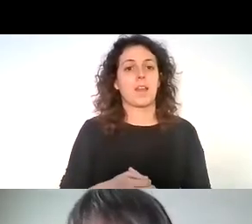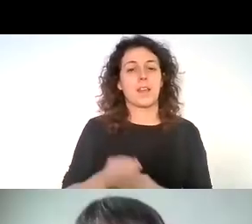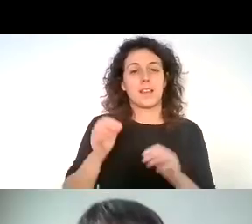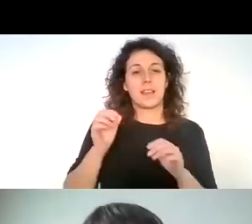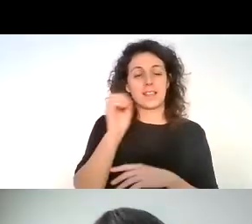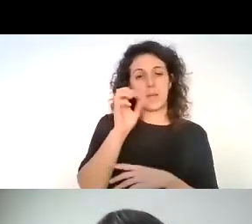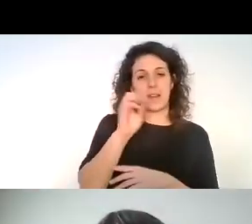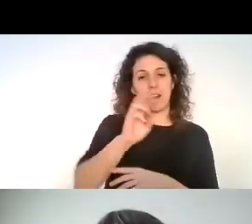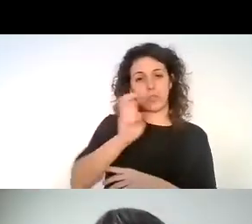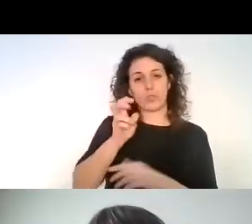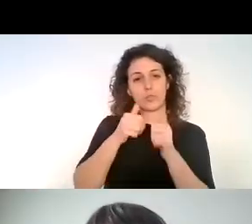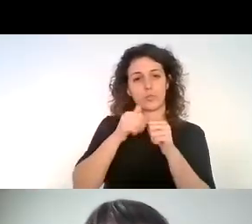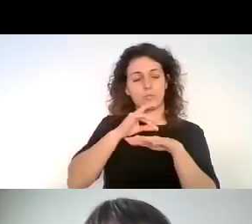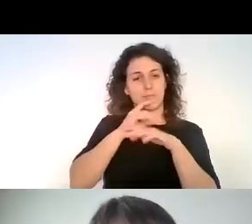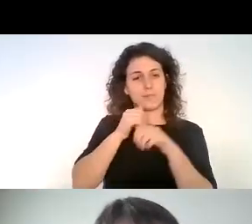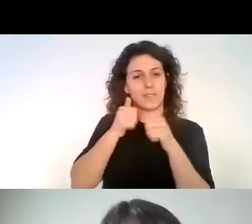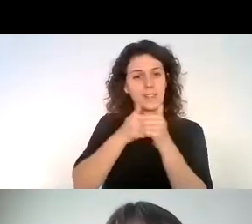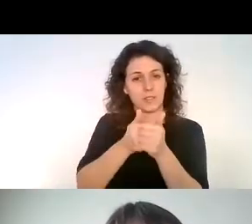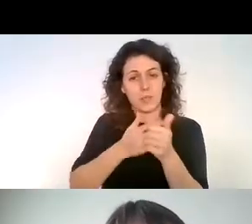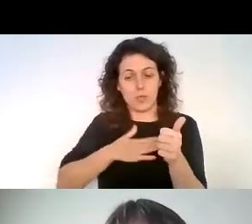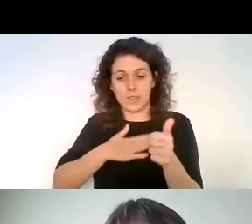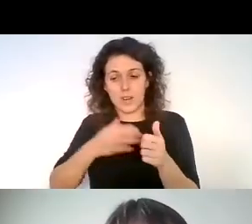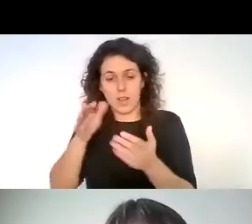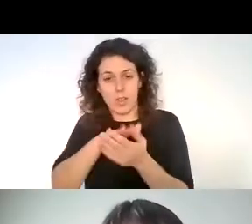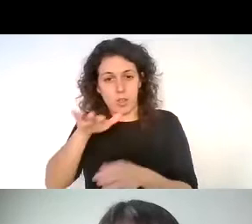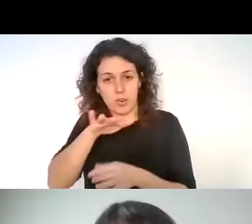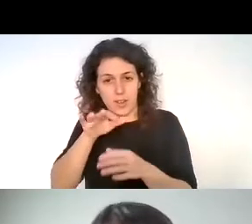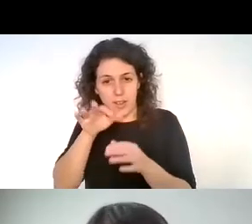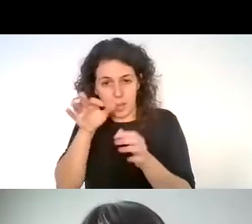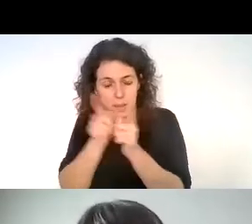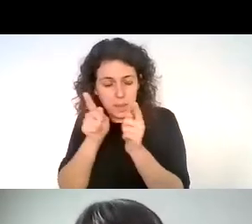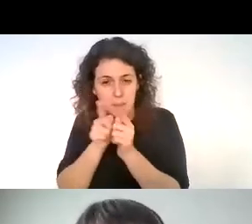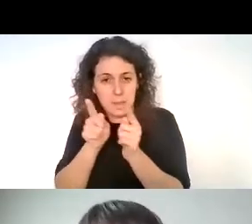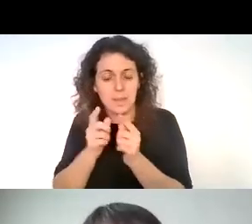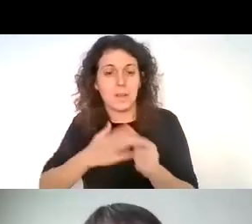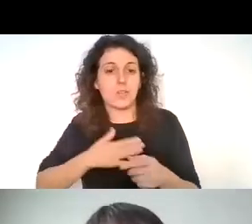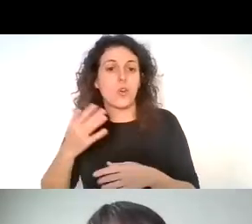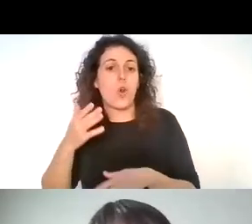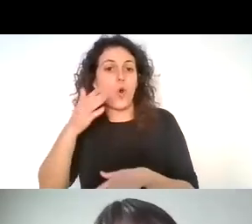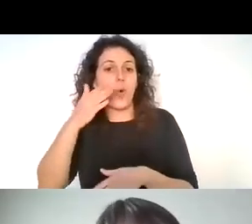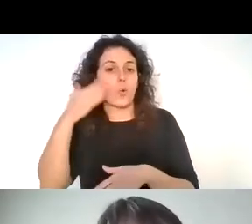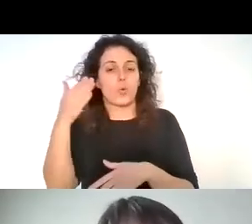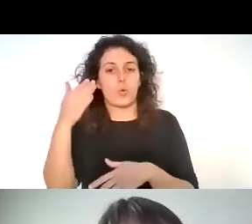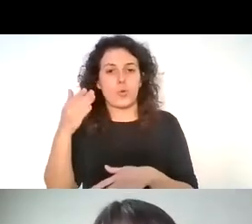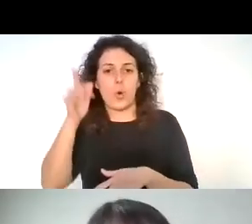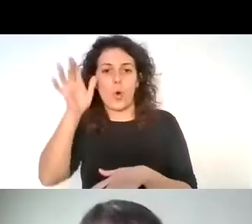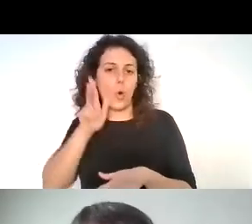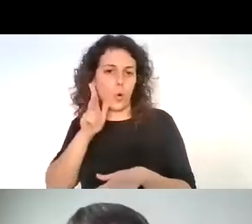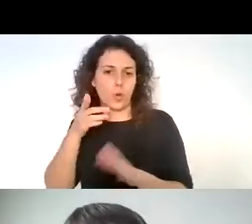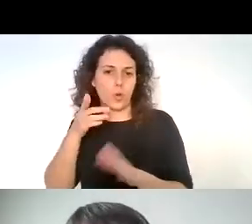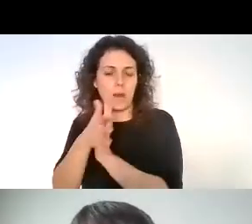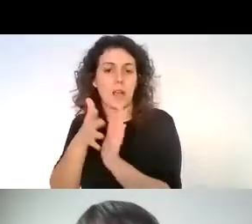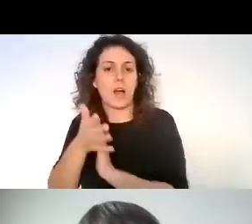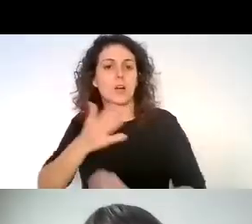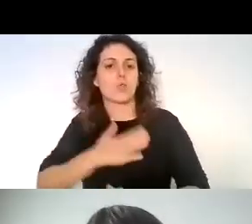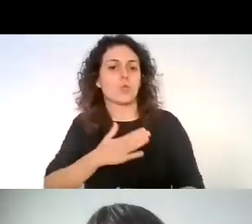ido siguiendo, nosotros somos una comarca pequeña y por eso para nosotros es un lujo poder estar aquí explicando qué estamos